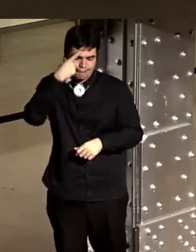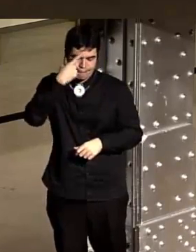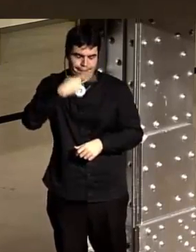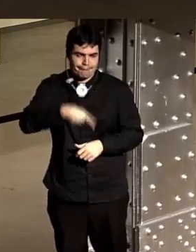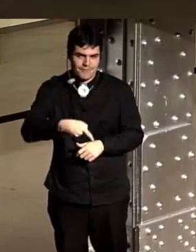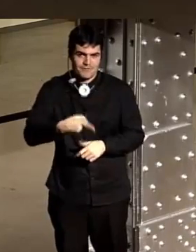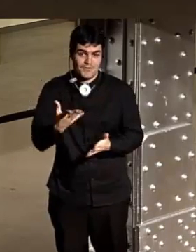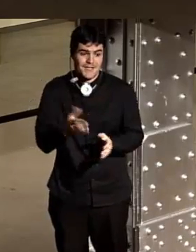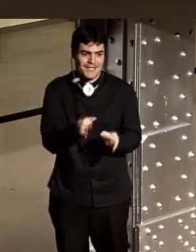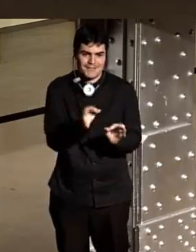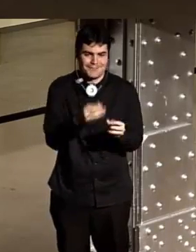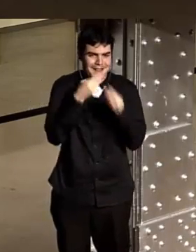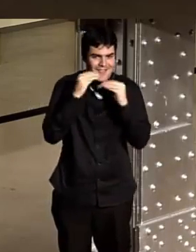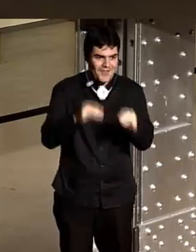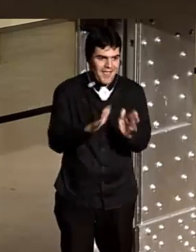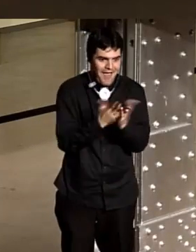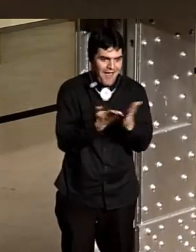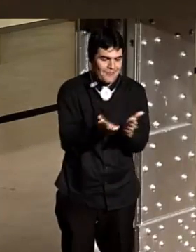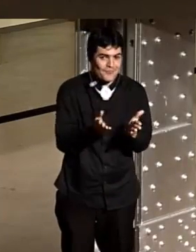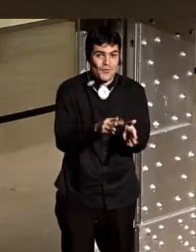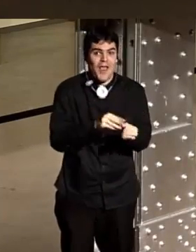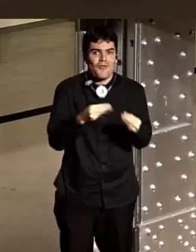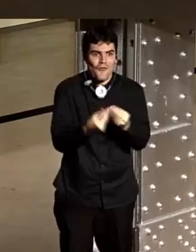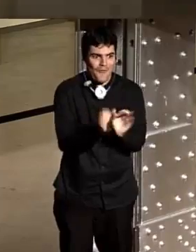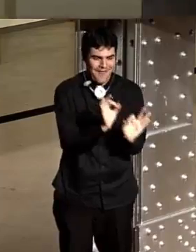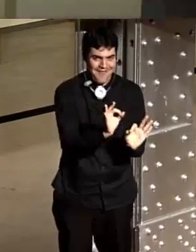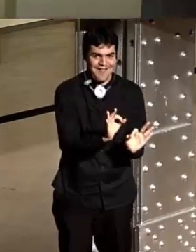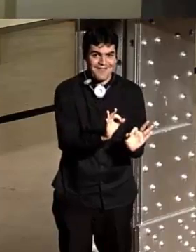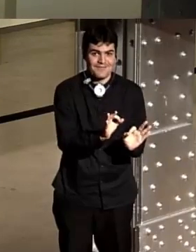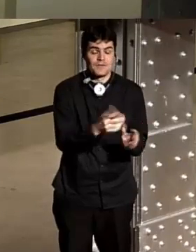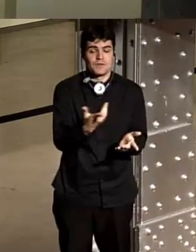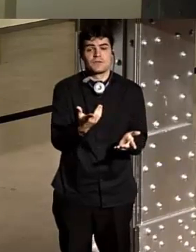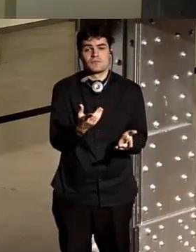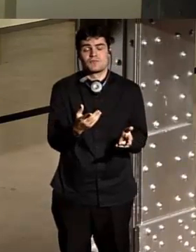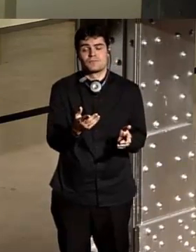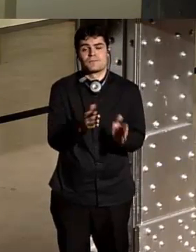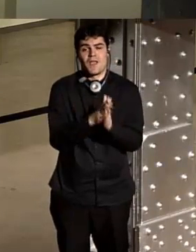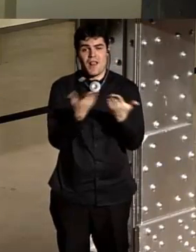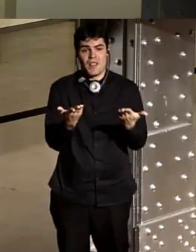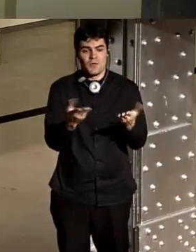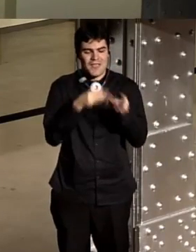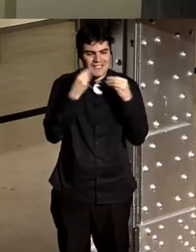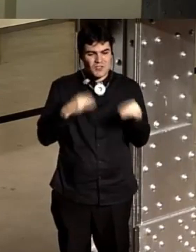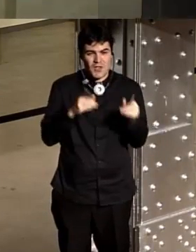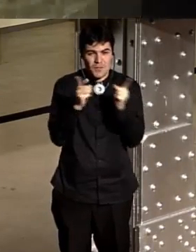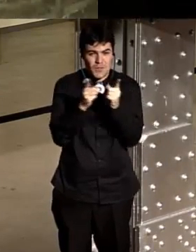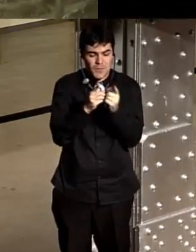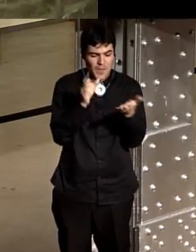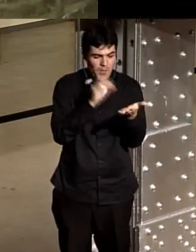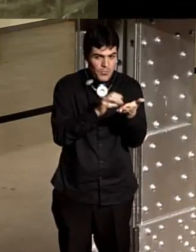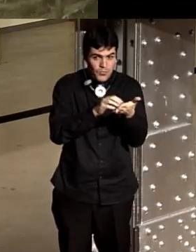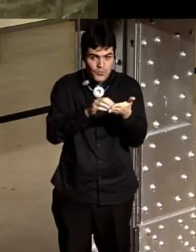casi una novela en sí misma, ¿no? Entonces, el libro está lleno de pequeñas historias que si las sacas te sientes bien, ¿no? Y son